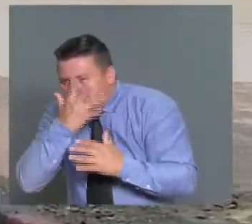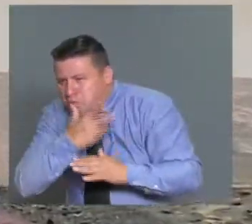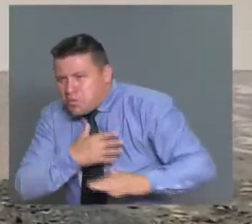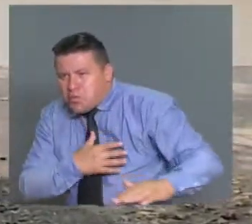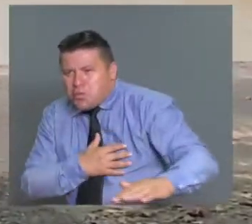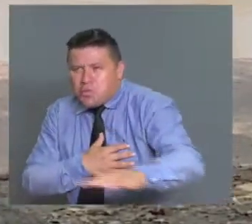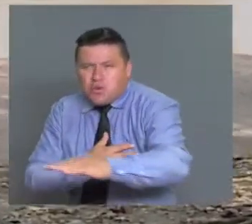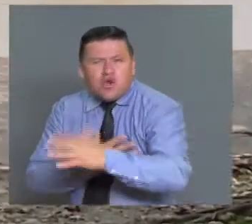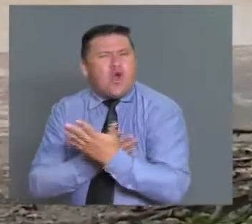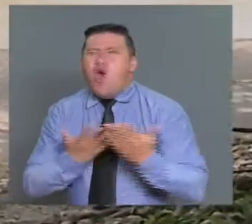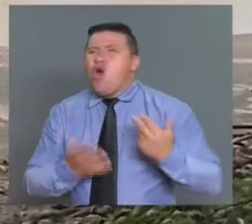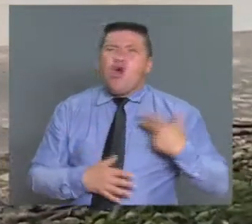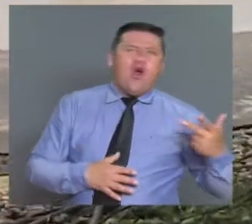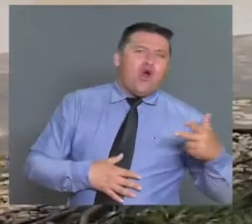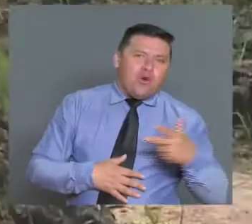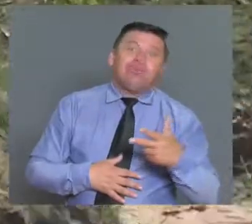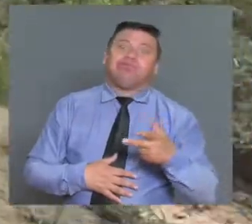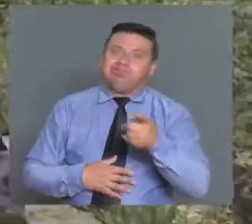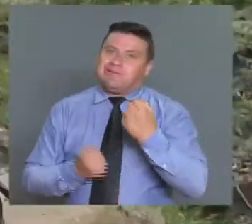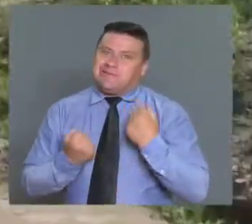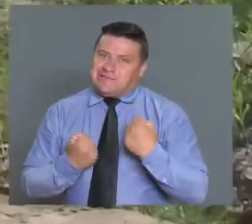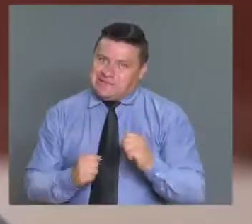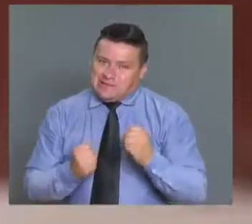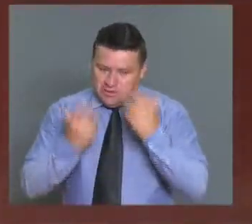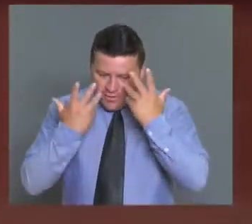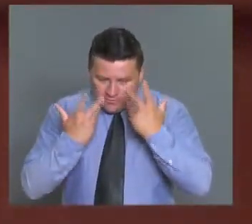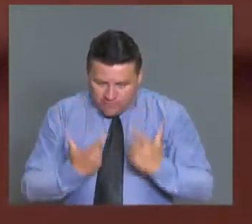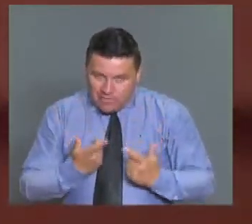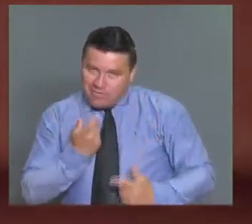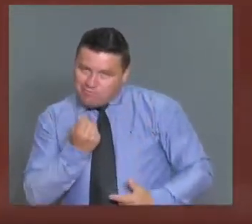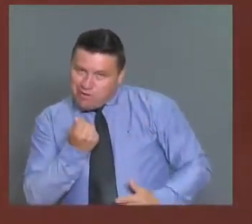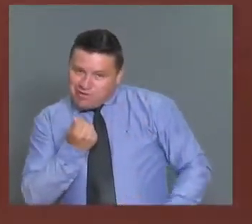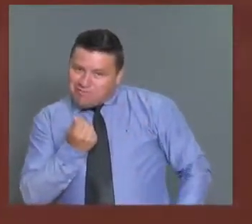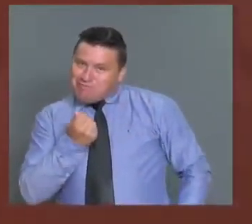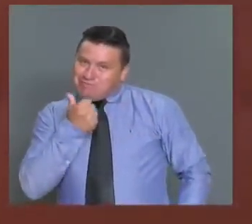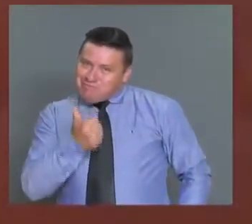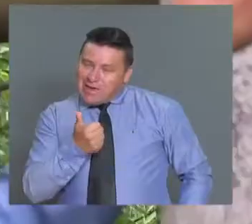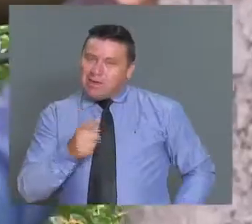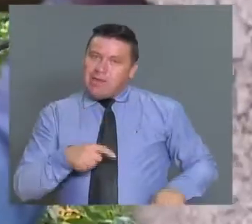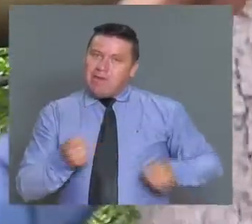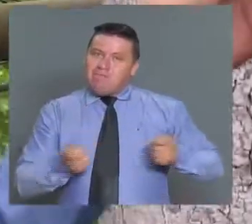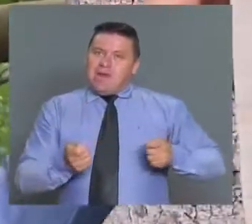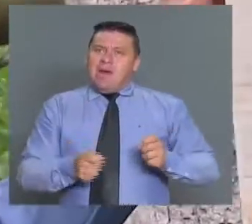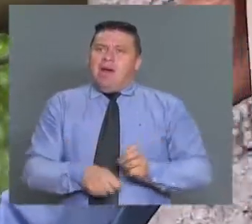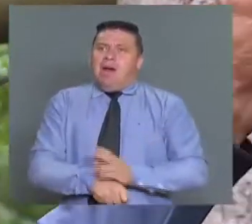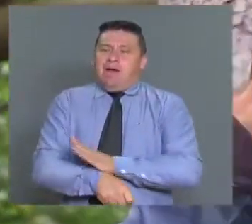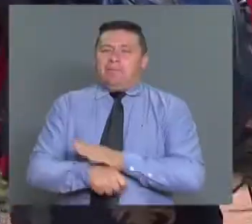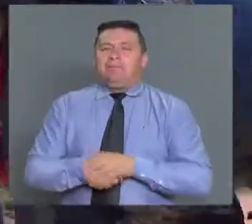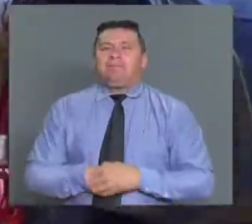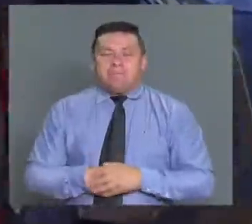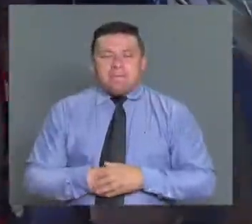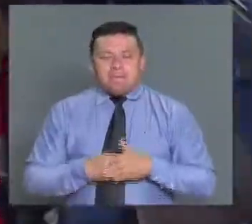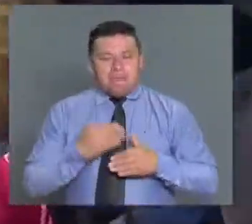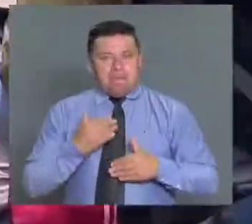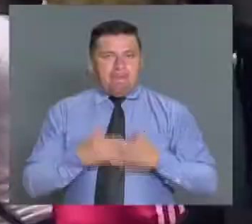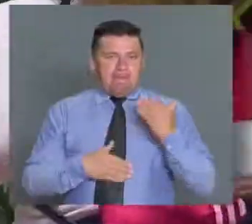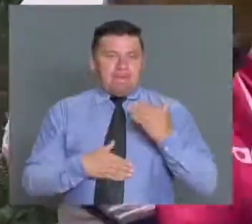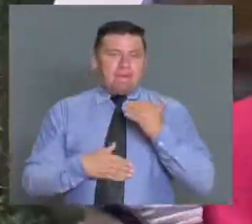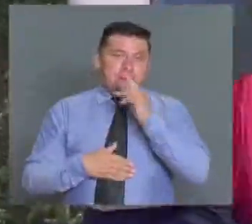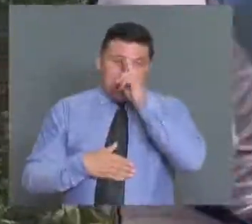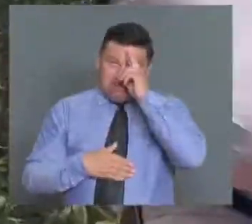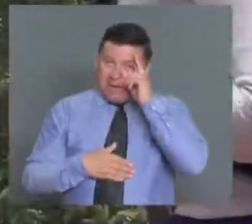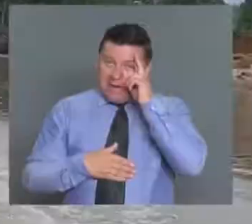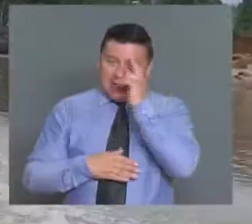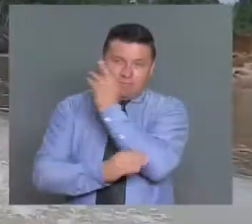este majestuoso lugar hay que hacer algunos esfuerzos de tipo físico, económico y ante todo manejo de emociones. Inicialmente la selva virgen